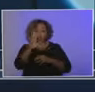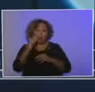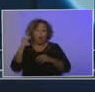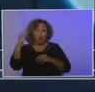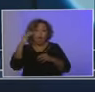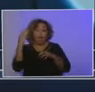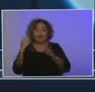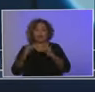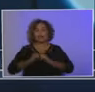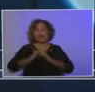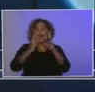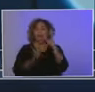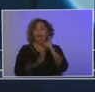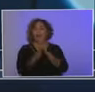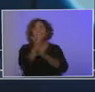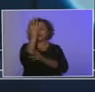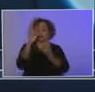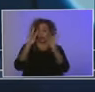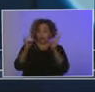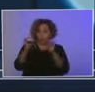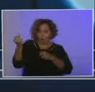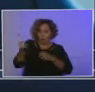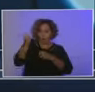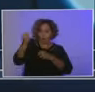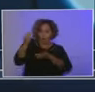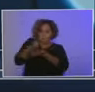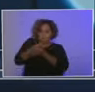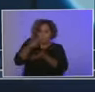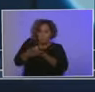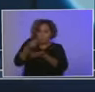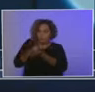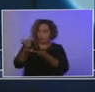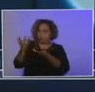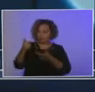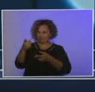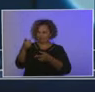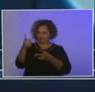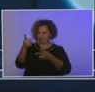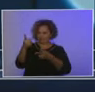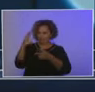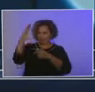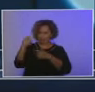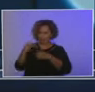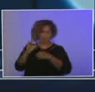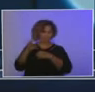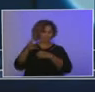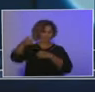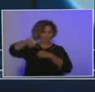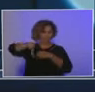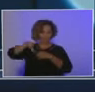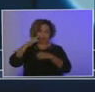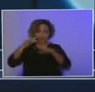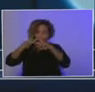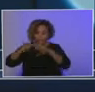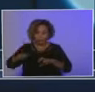falta de credibilidad y del aguante del dinero tiene que ver con esto, con Tu Hogar Renace y las deficiencias que se